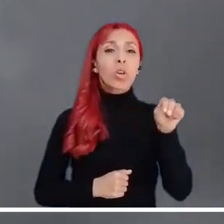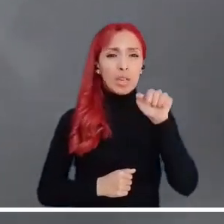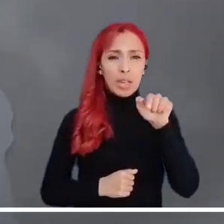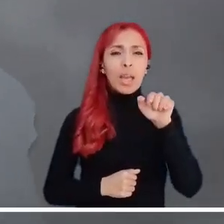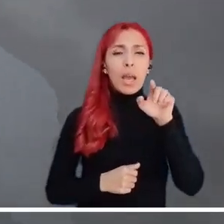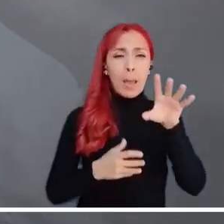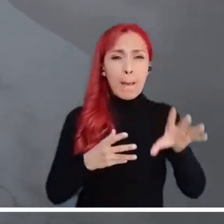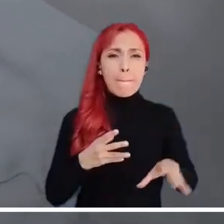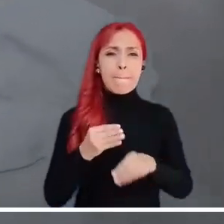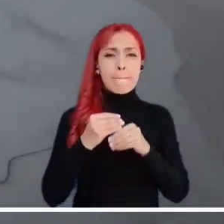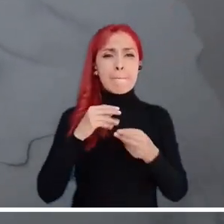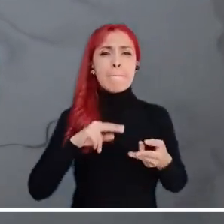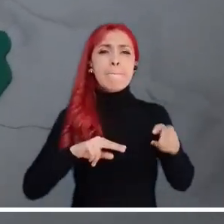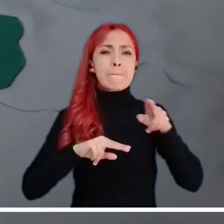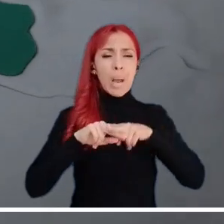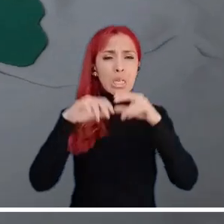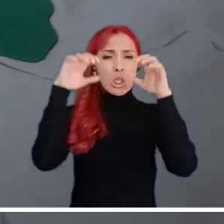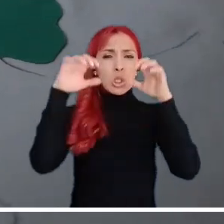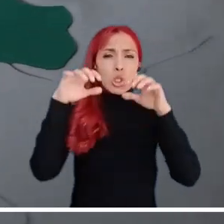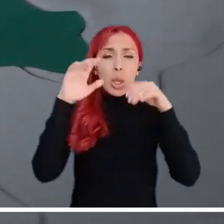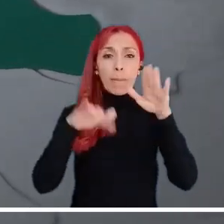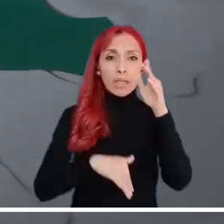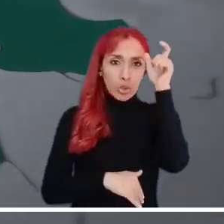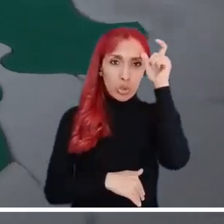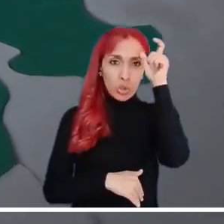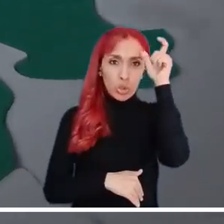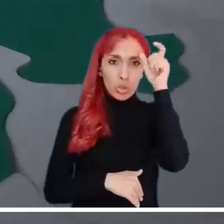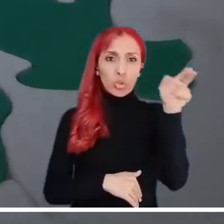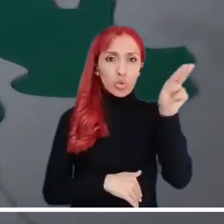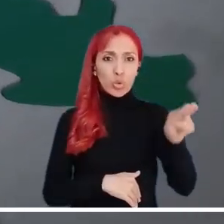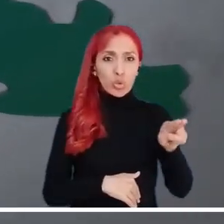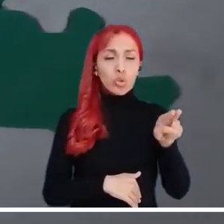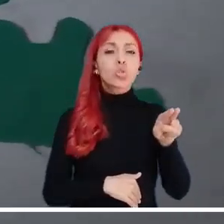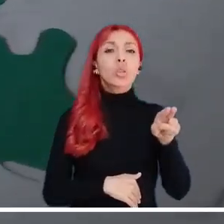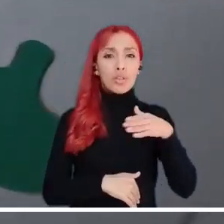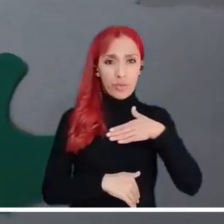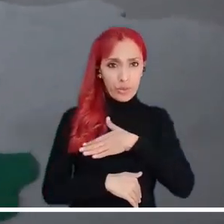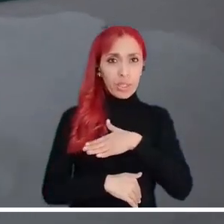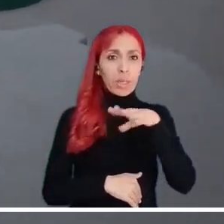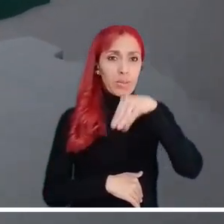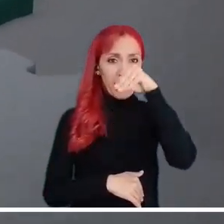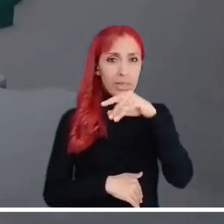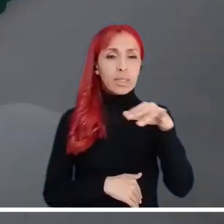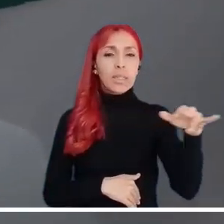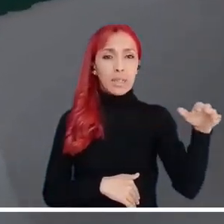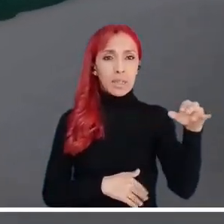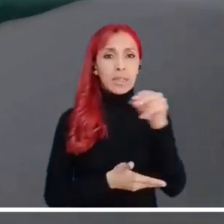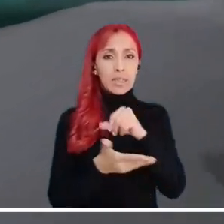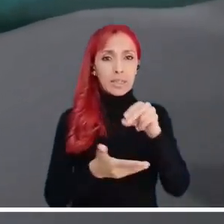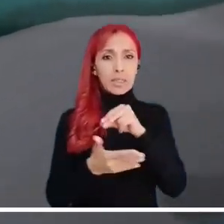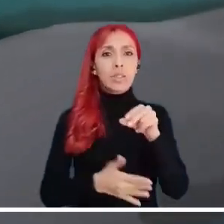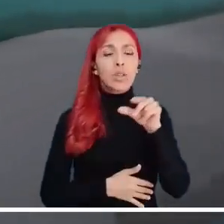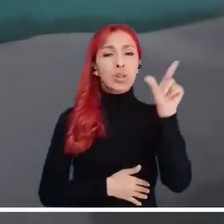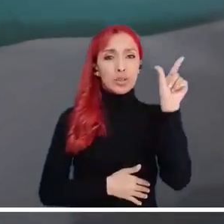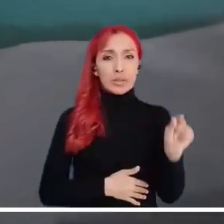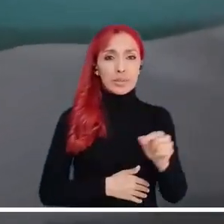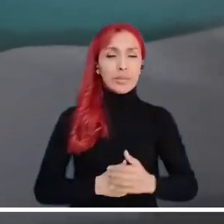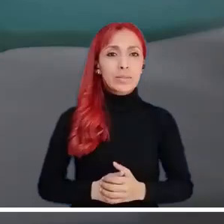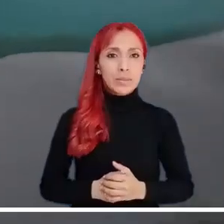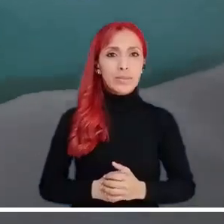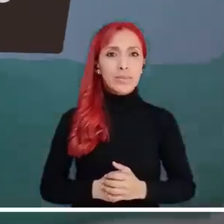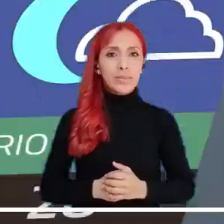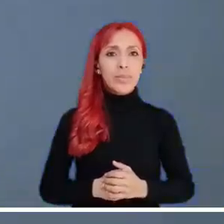las precipitaciones, especialmente en Córdoba, Sucre, Bolívar, Magdalena, Atlántico y Cesar. Pocos cambios